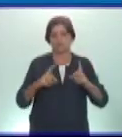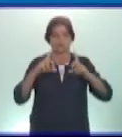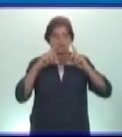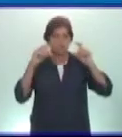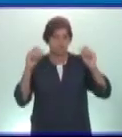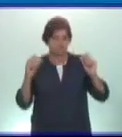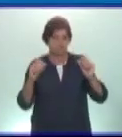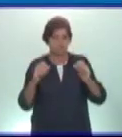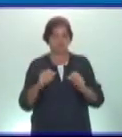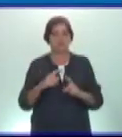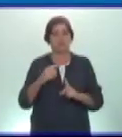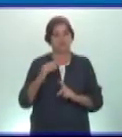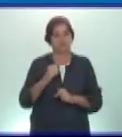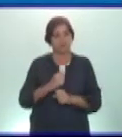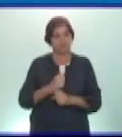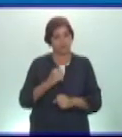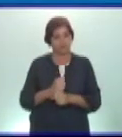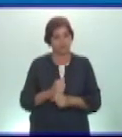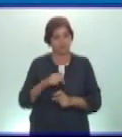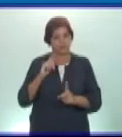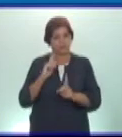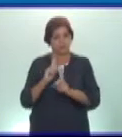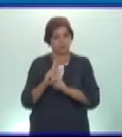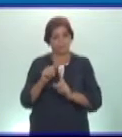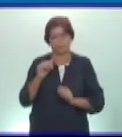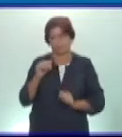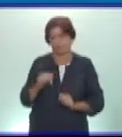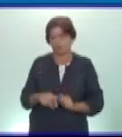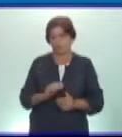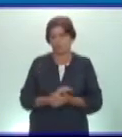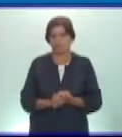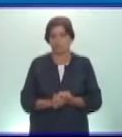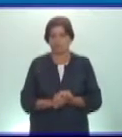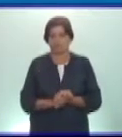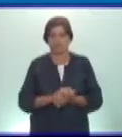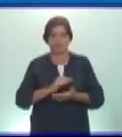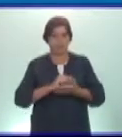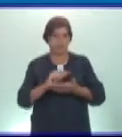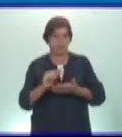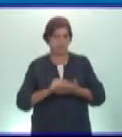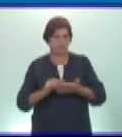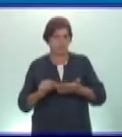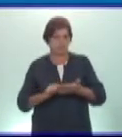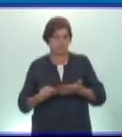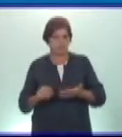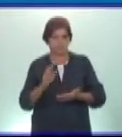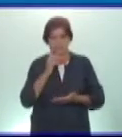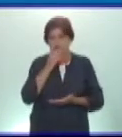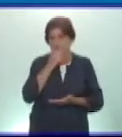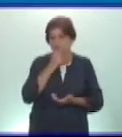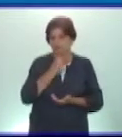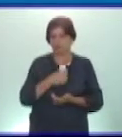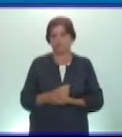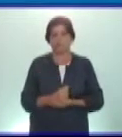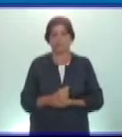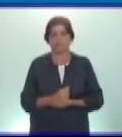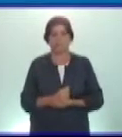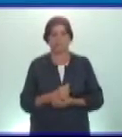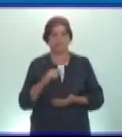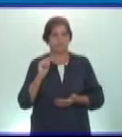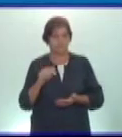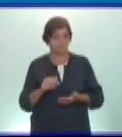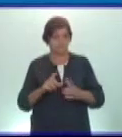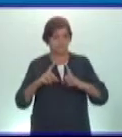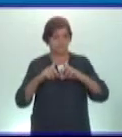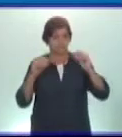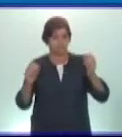a trabajar en el encuentro de hoy. El lápiz de escribir bonito. De este texto leeremos